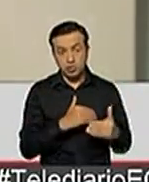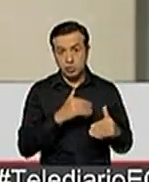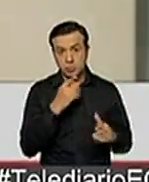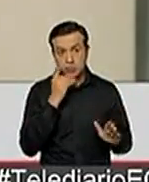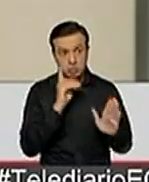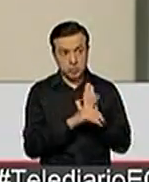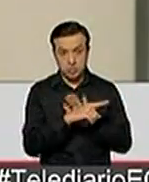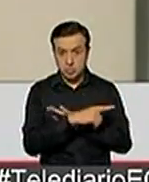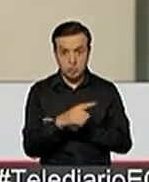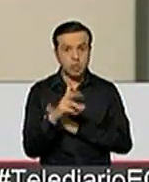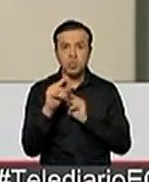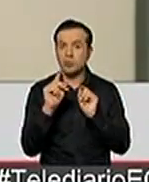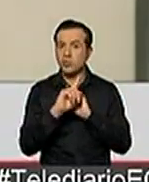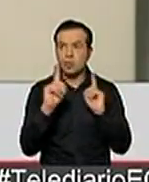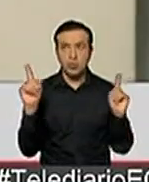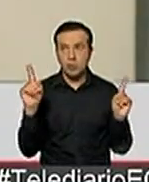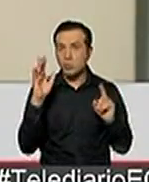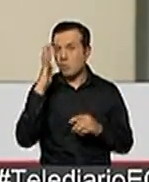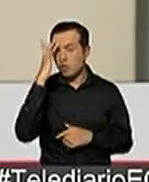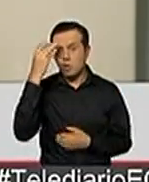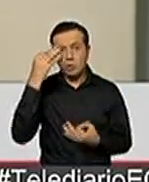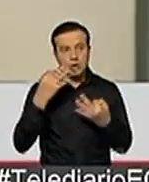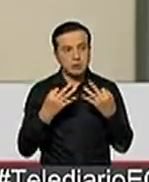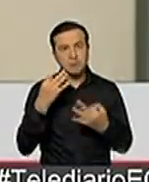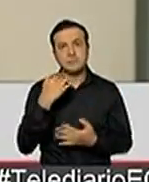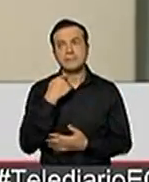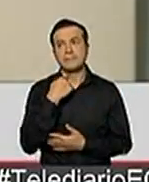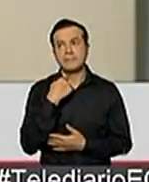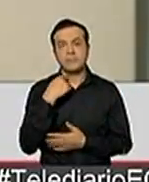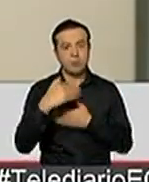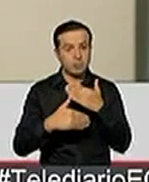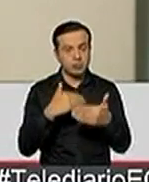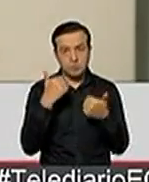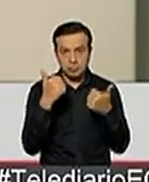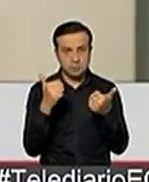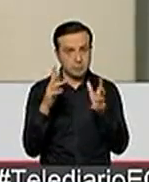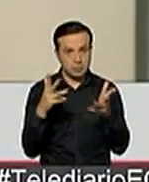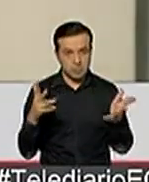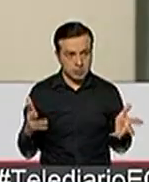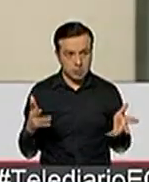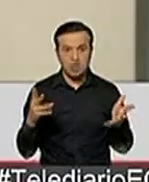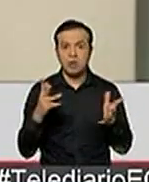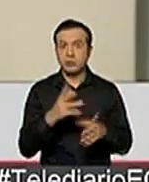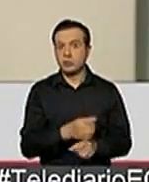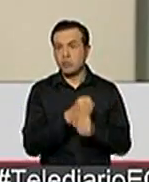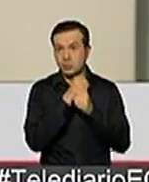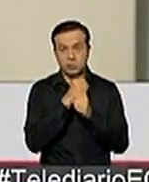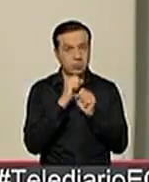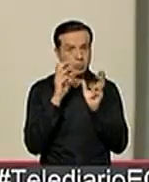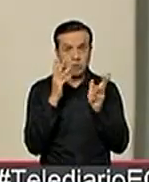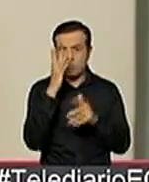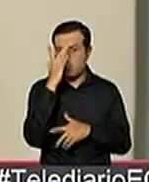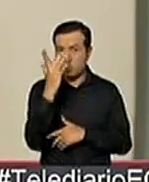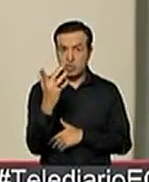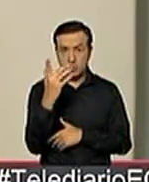directo. ¿Por qué? Porque afecta la tutela judicial, afecta el debido proceso, afecta la seguridad jurídica, porque la intensidad